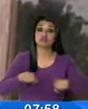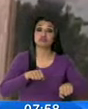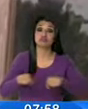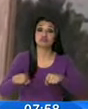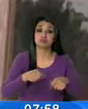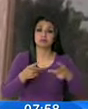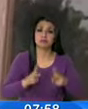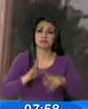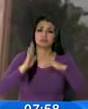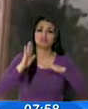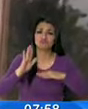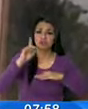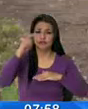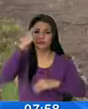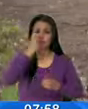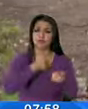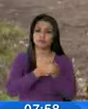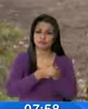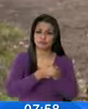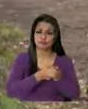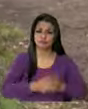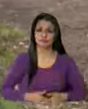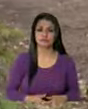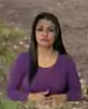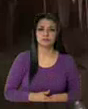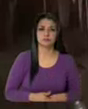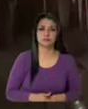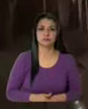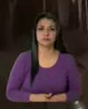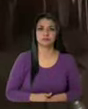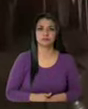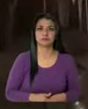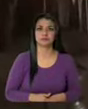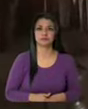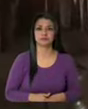comprometer el apoyo del gobierno. Desde la provincia de Morona, Santiago, informó Carmita Algoti.